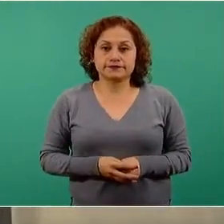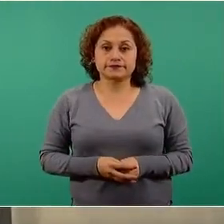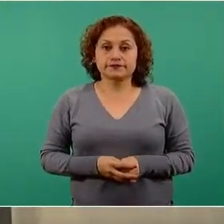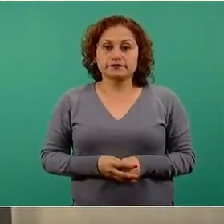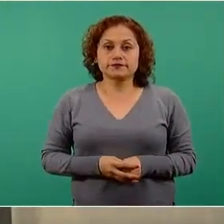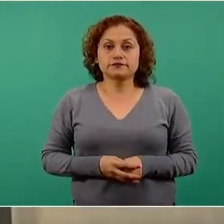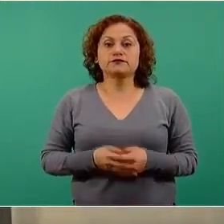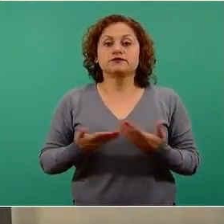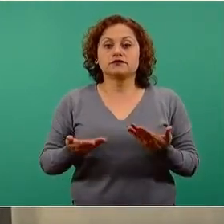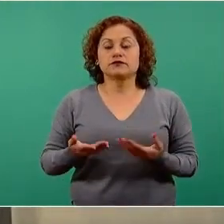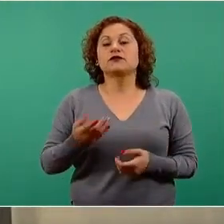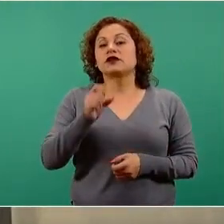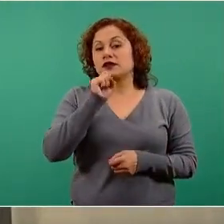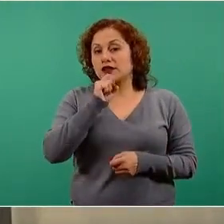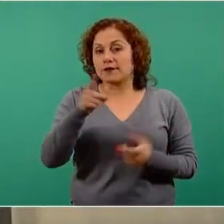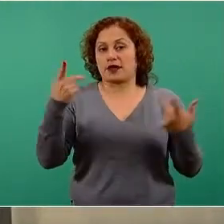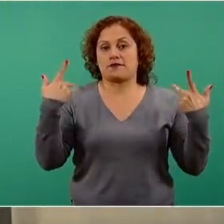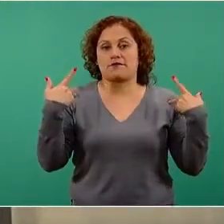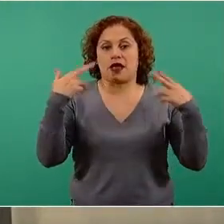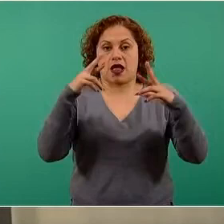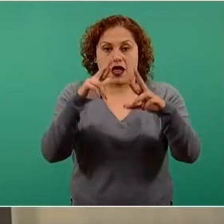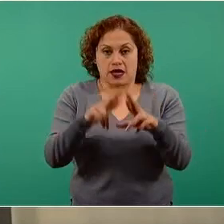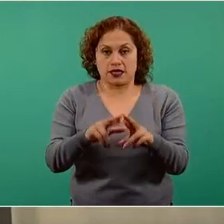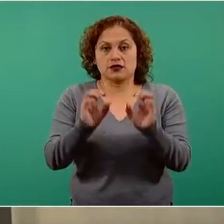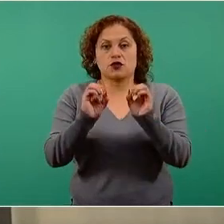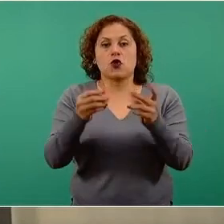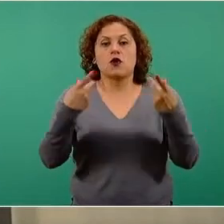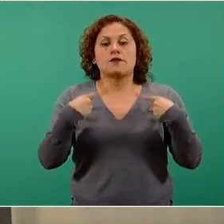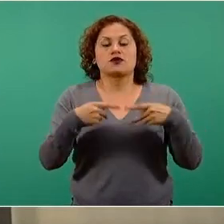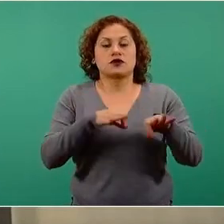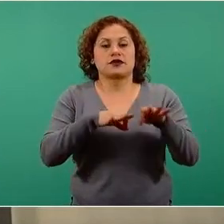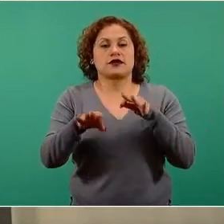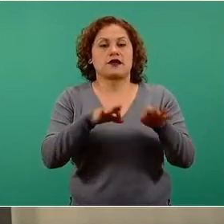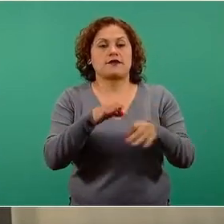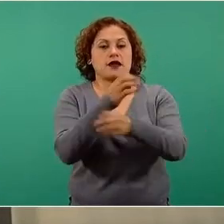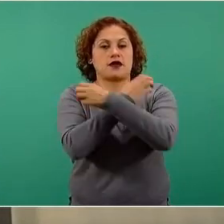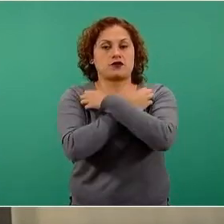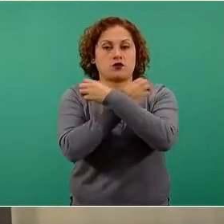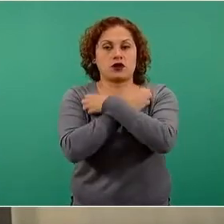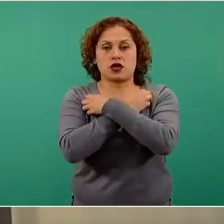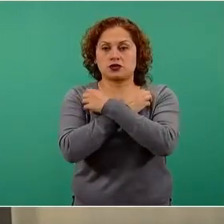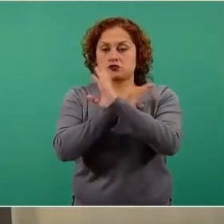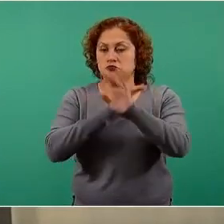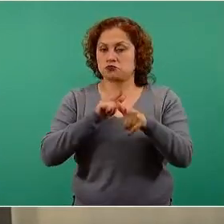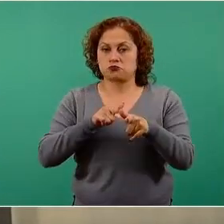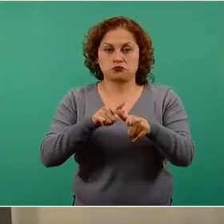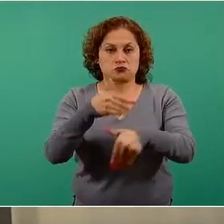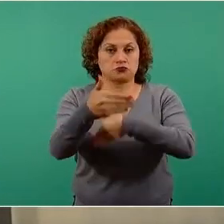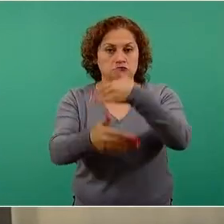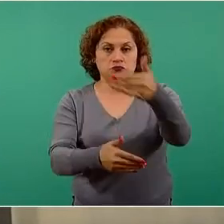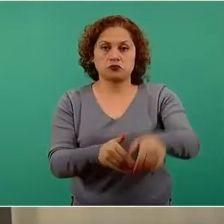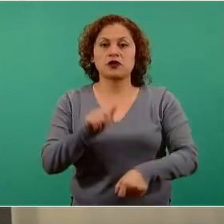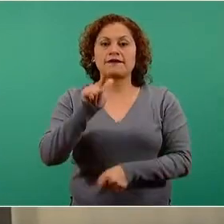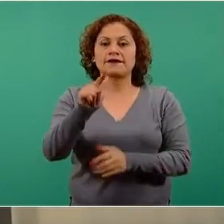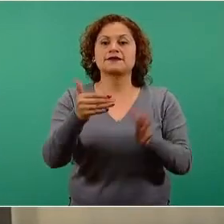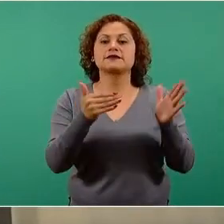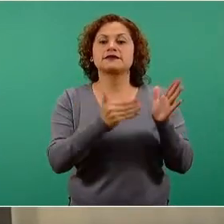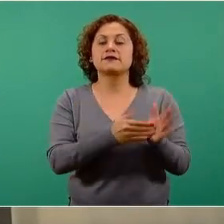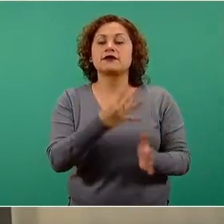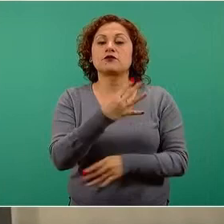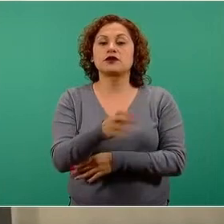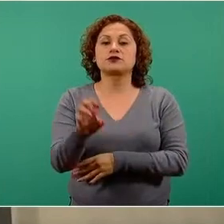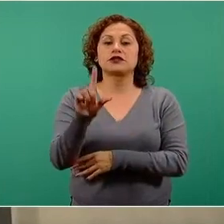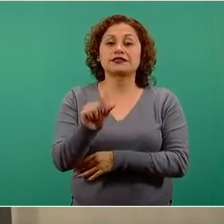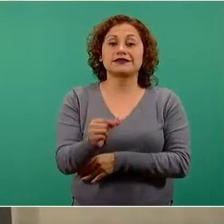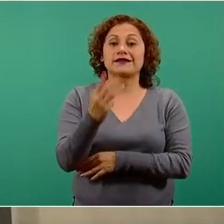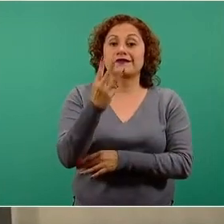parte del personal educativo no ha habido cambio, ya dijimos, prácticamente la totalidad de estas 17,463